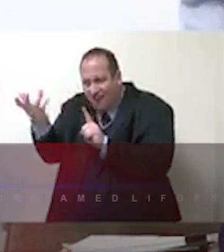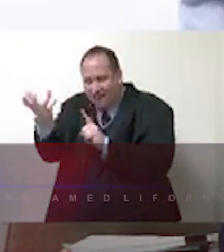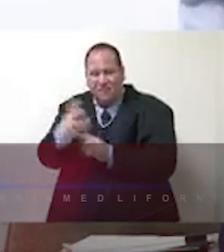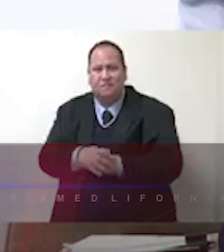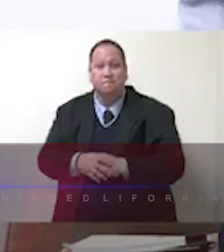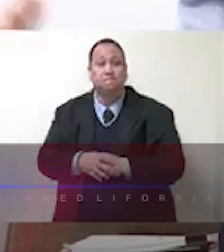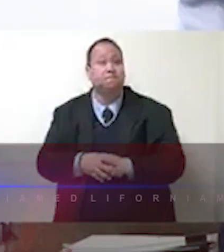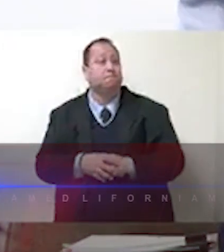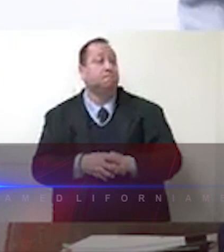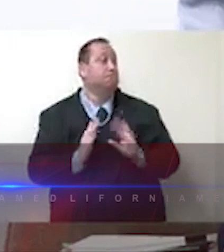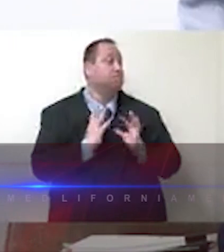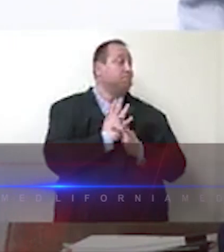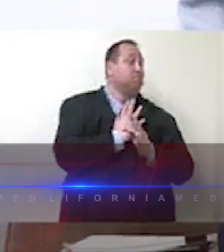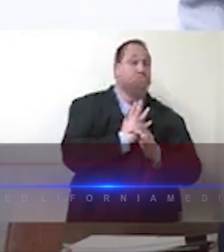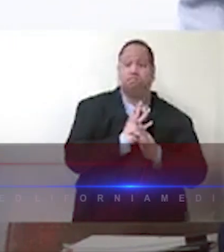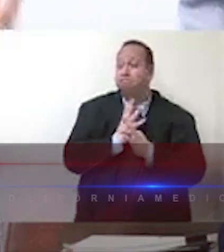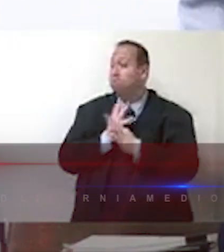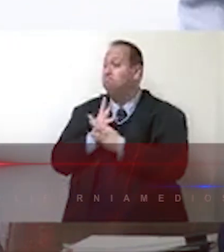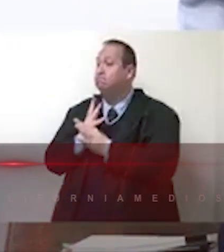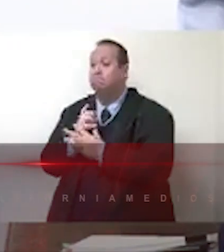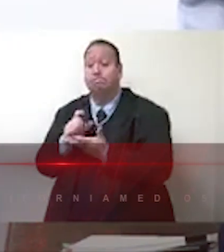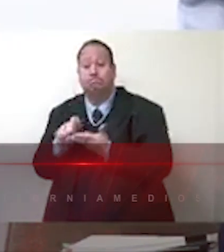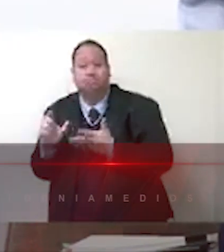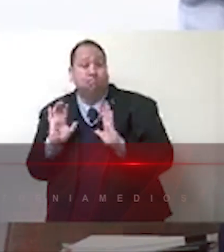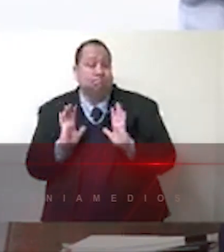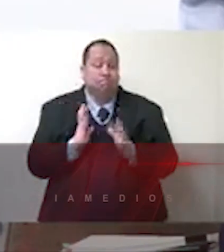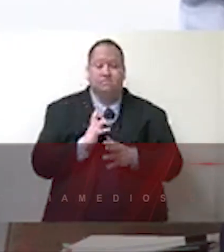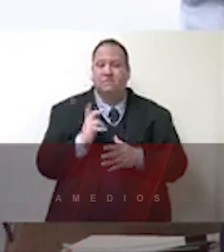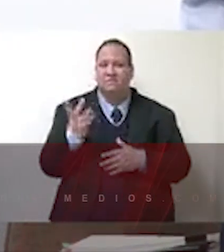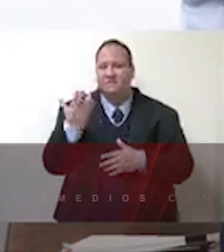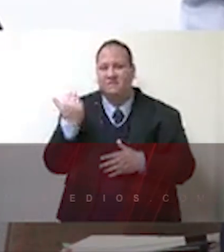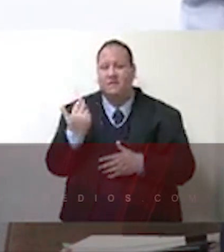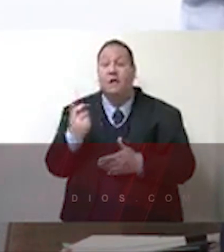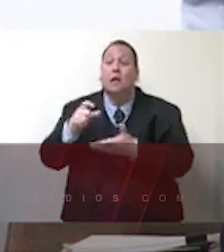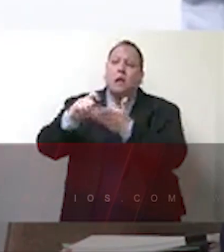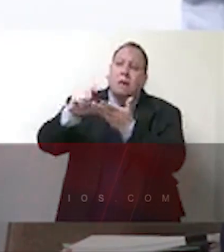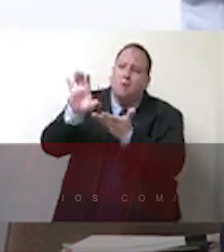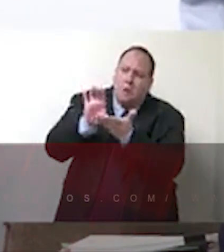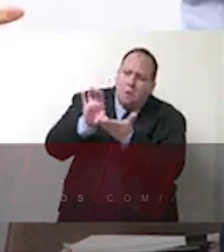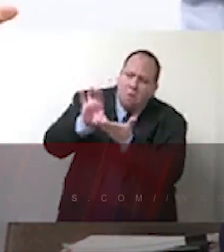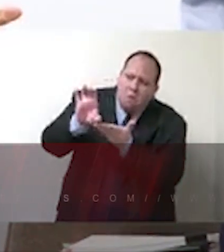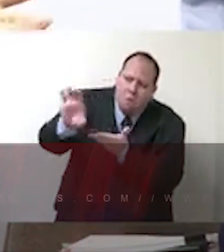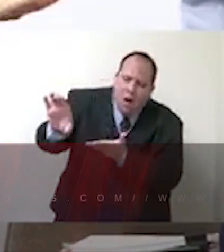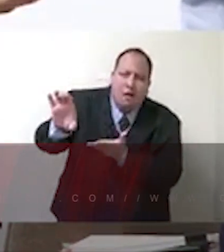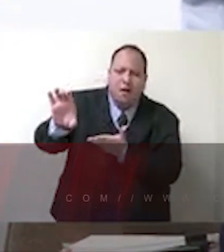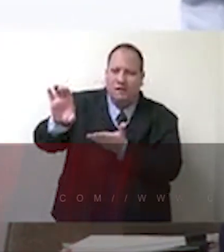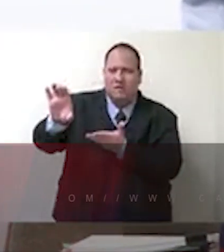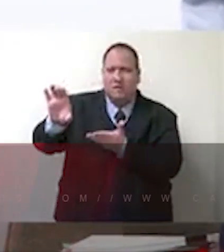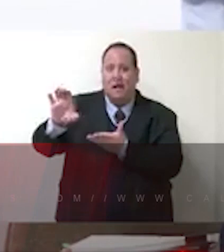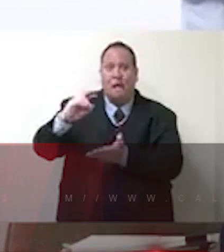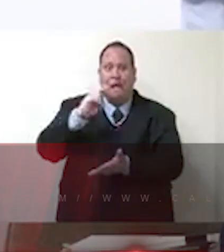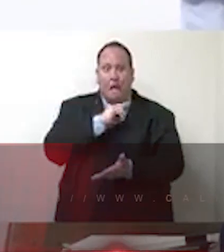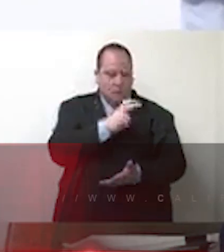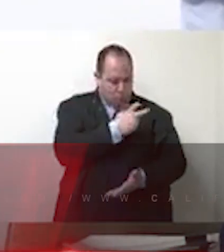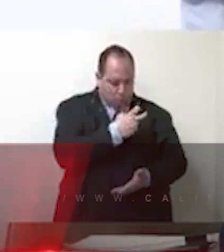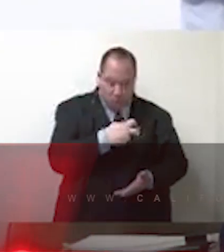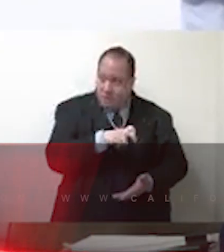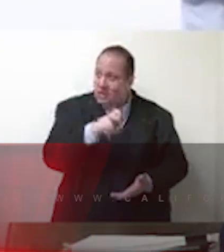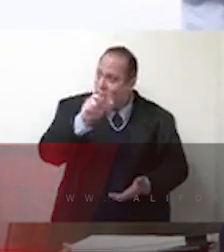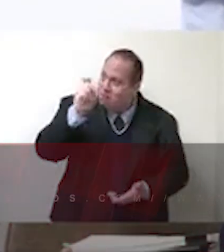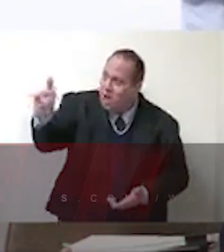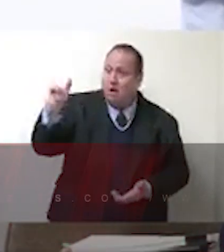nadie verificó que entrara la mercancía. El pago se hizo muy rápido, así de